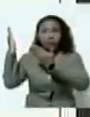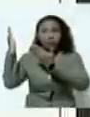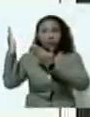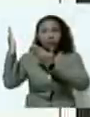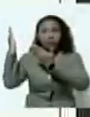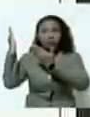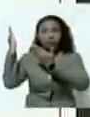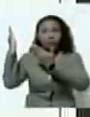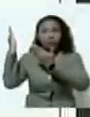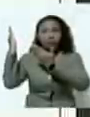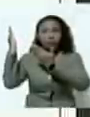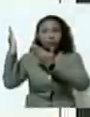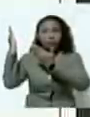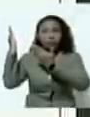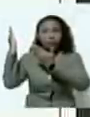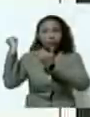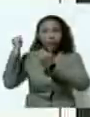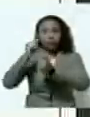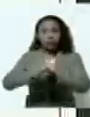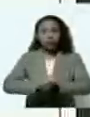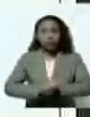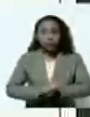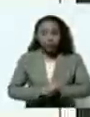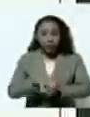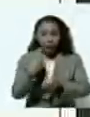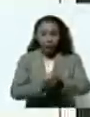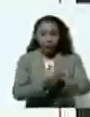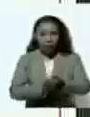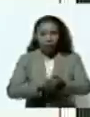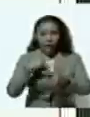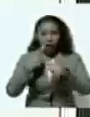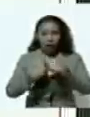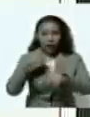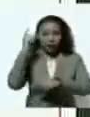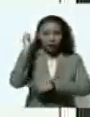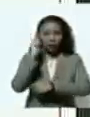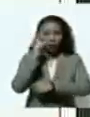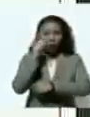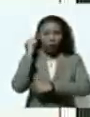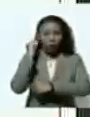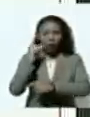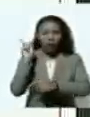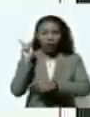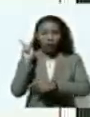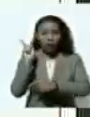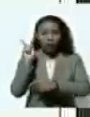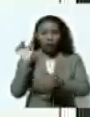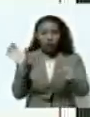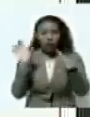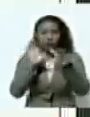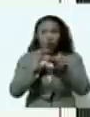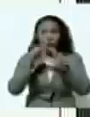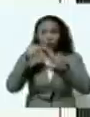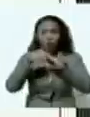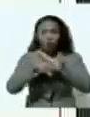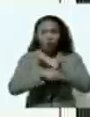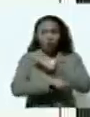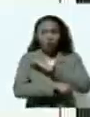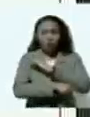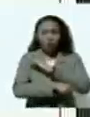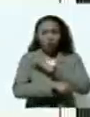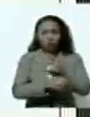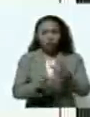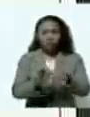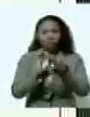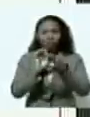Marco Augusto Quiñones, que es hermano del exdiputado Marco Aurelio Quiñones, a quien le unen profundos y